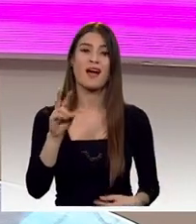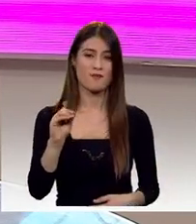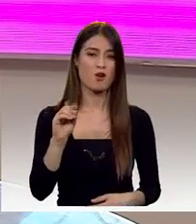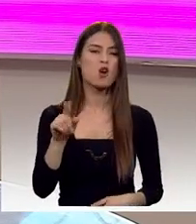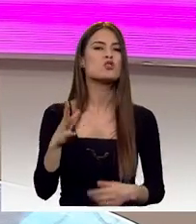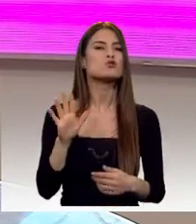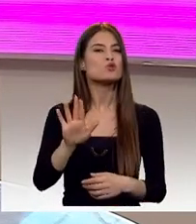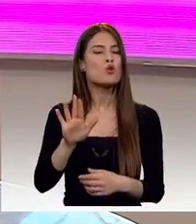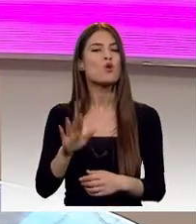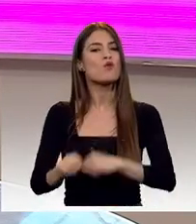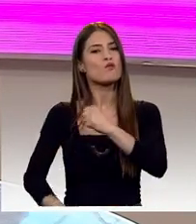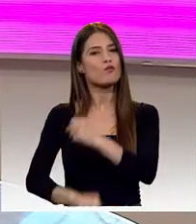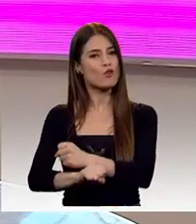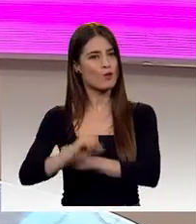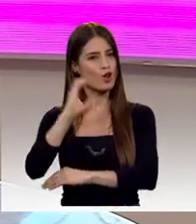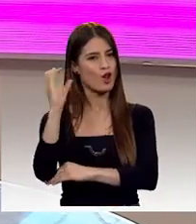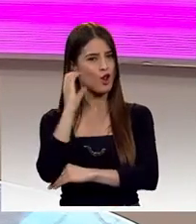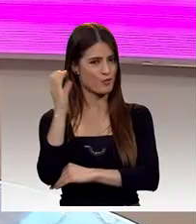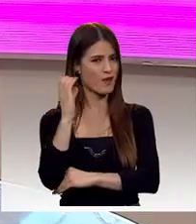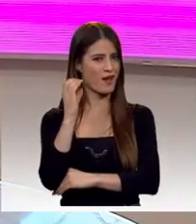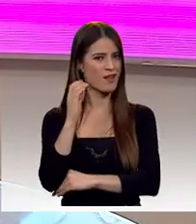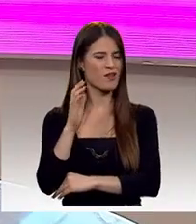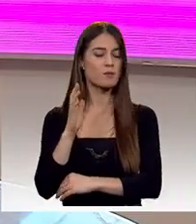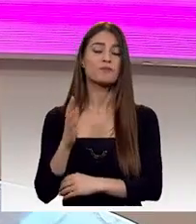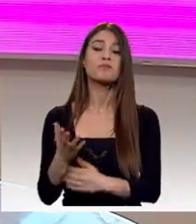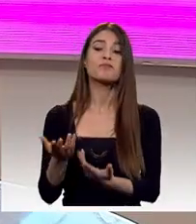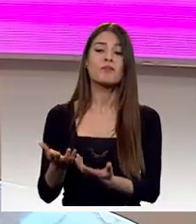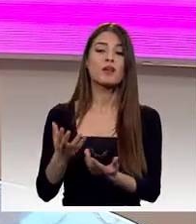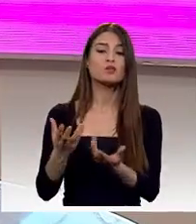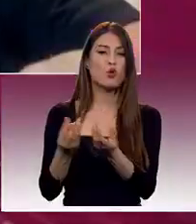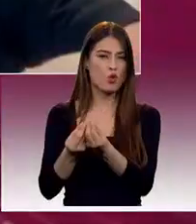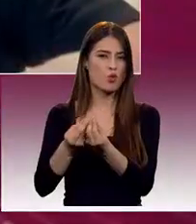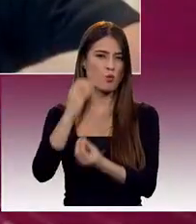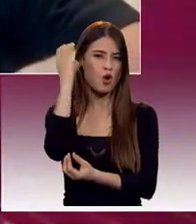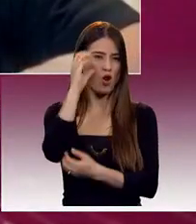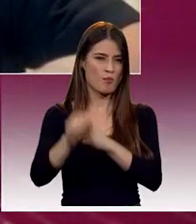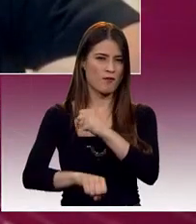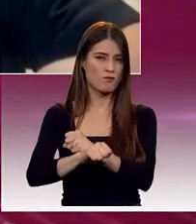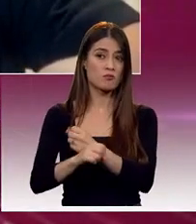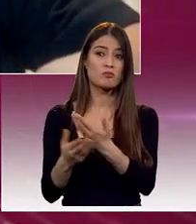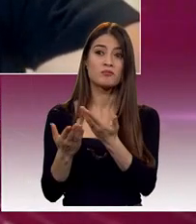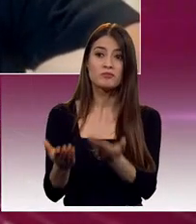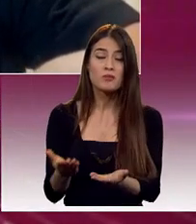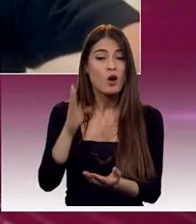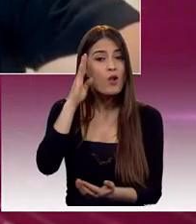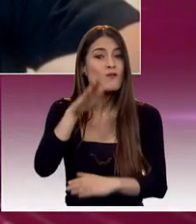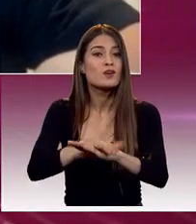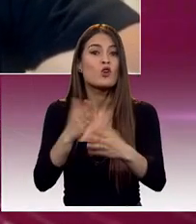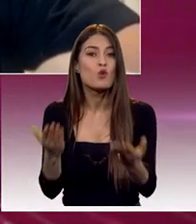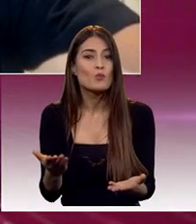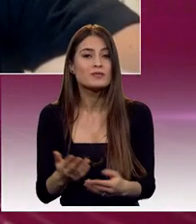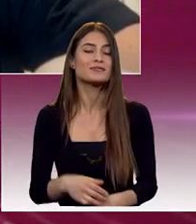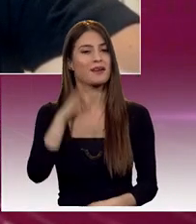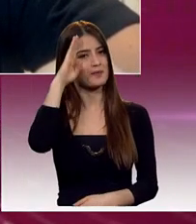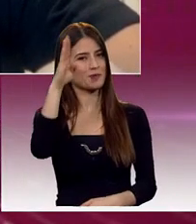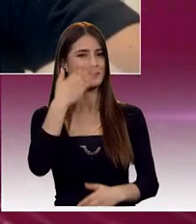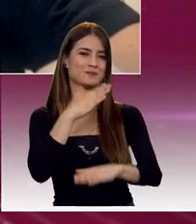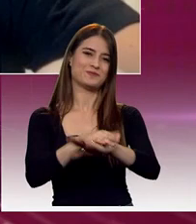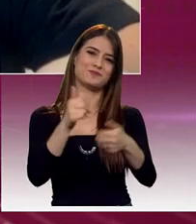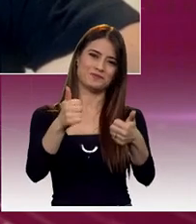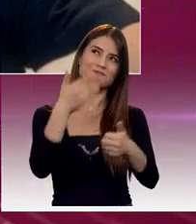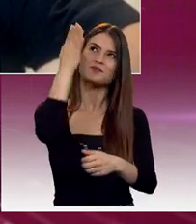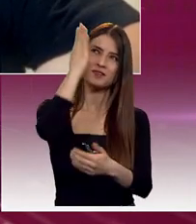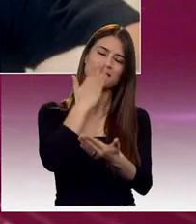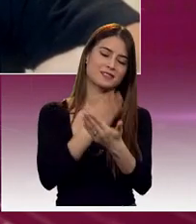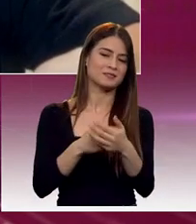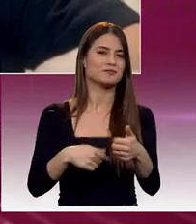fútbol colombiano gustado bienvenidos buenas tardes cómo te va buenas tardes de octavio muy bien gracias a dios bueno ha gustado qué gusto